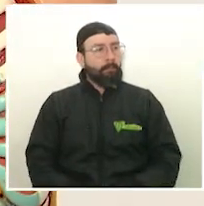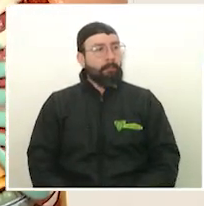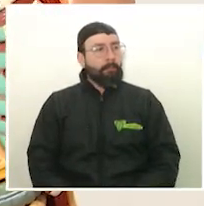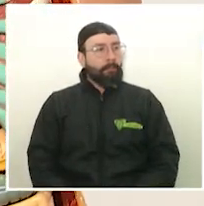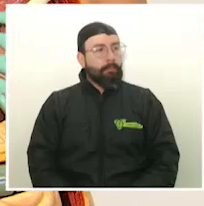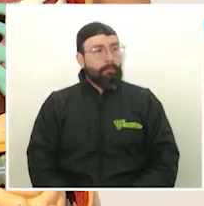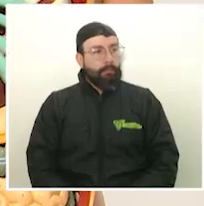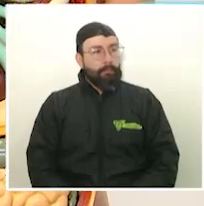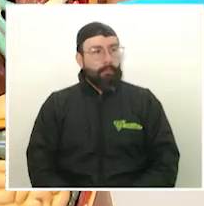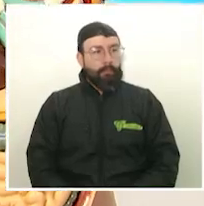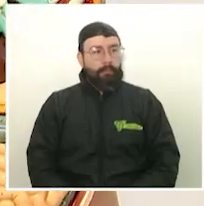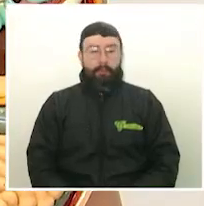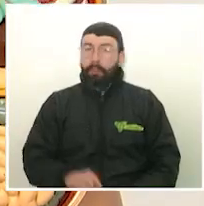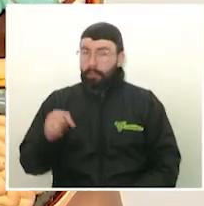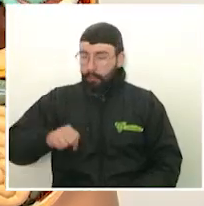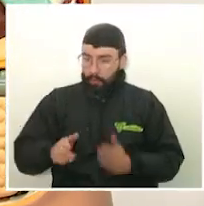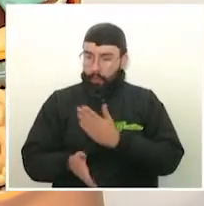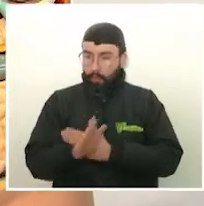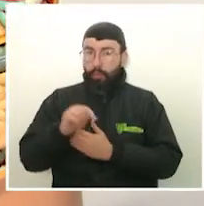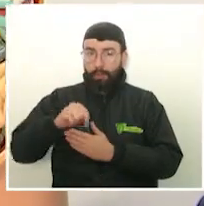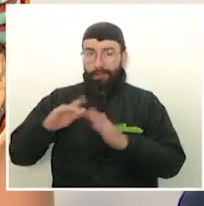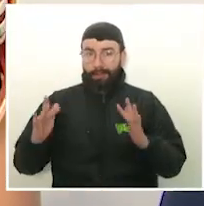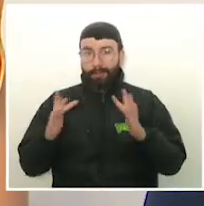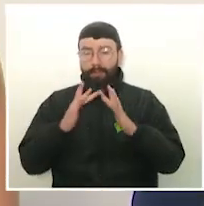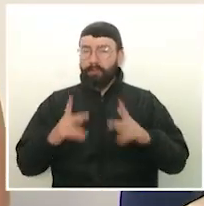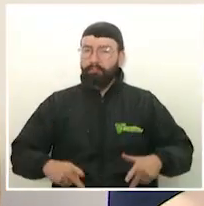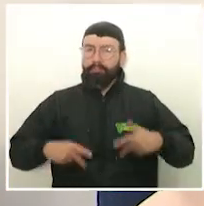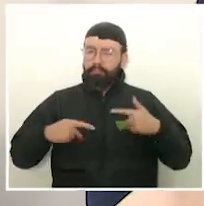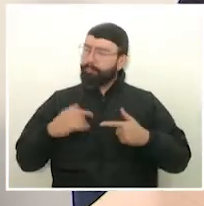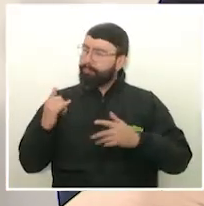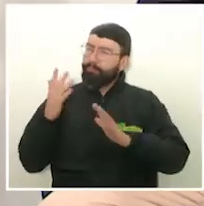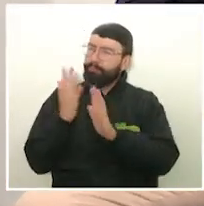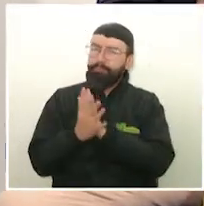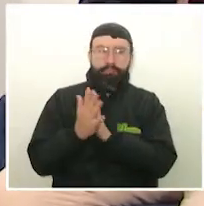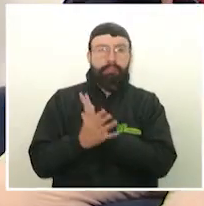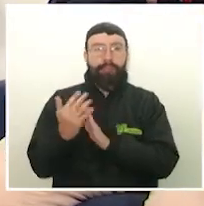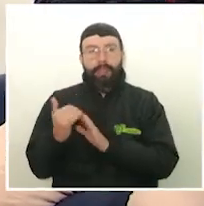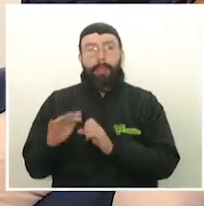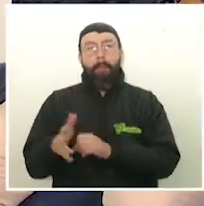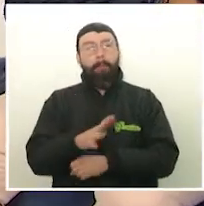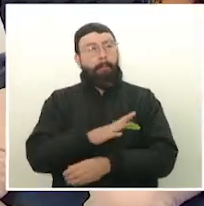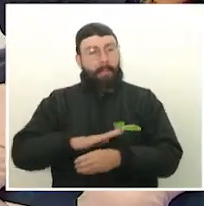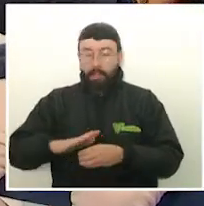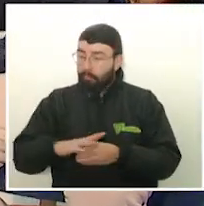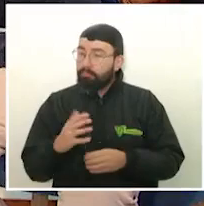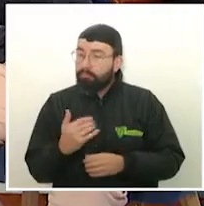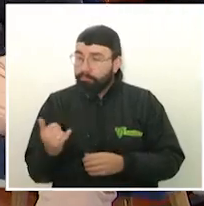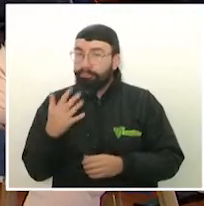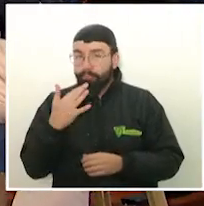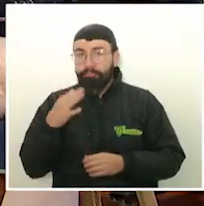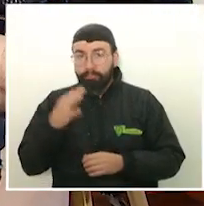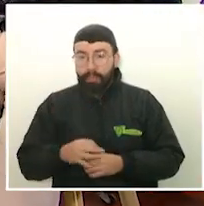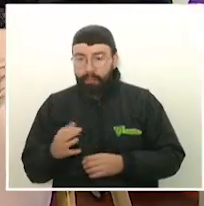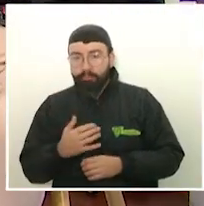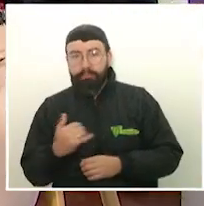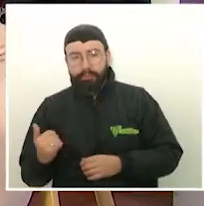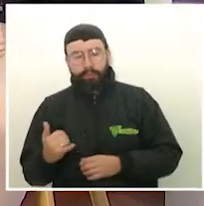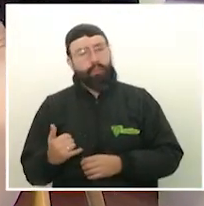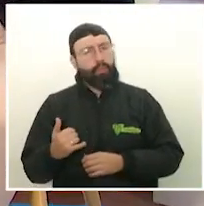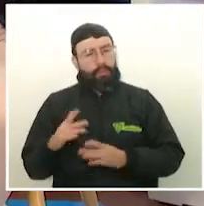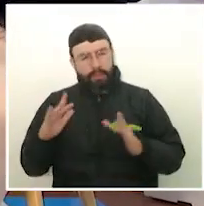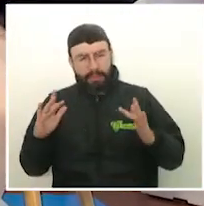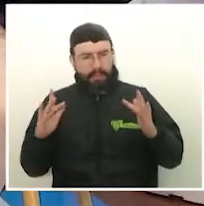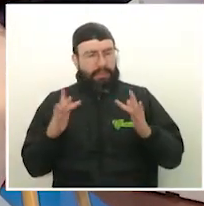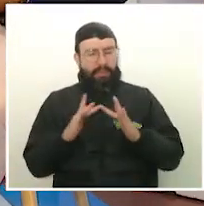Muy bien, y continuamos hoy en Conexión Vital hablando un poco acerca del medio ambiente, padre, porque definitivamente tiene una relación